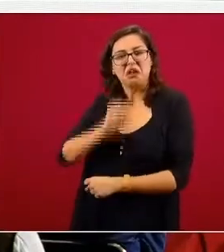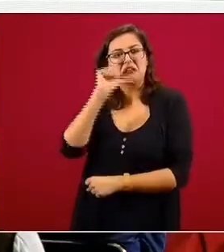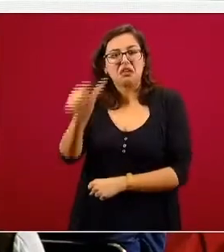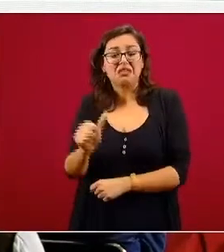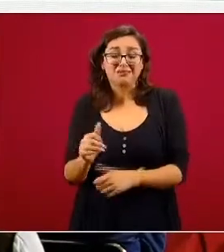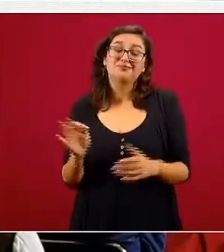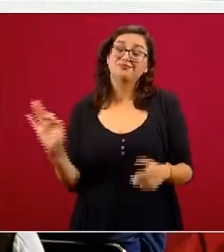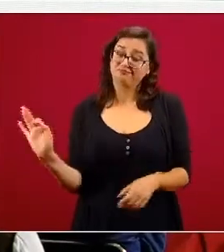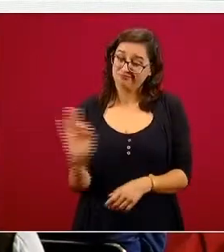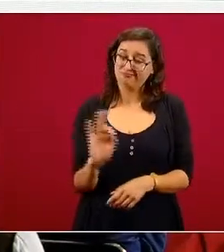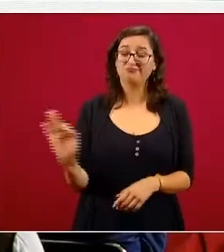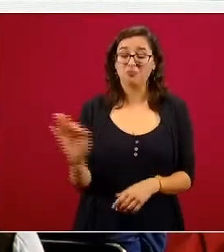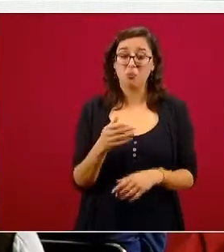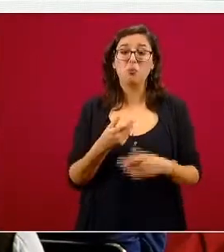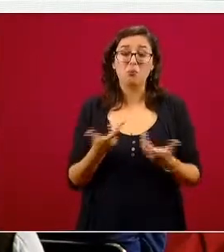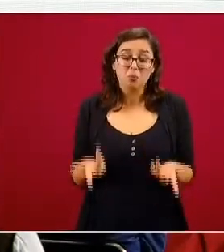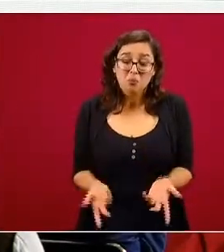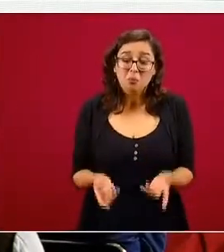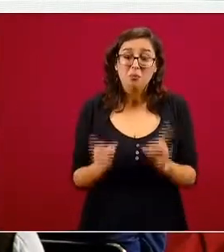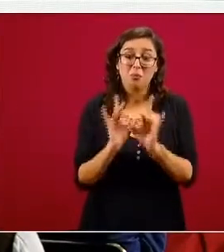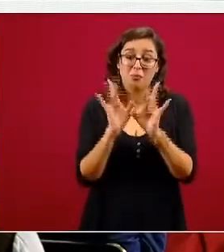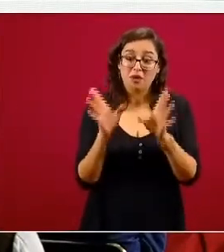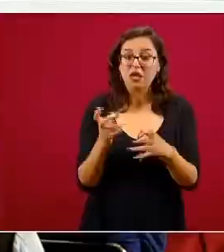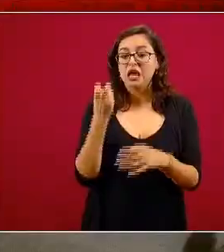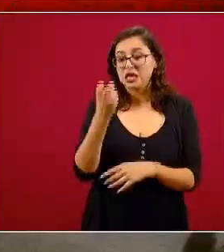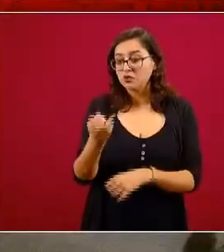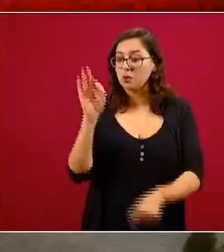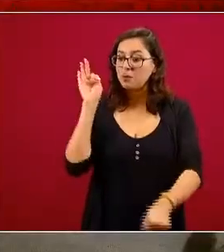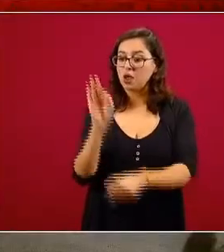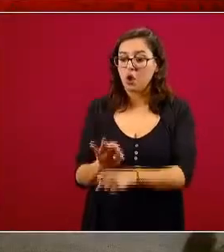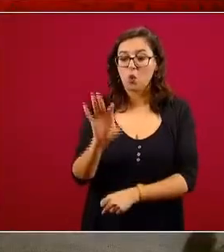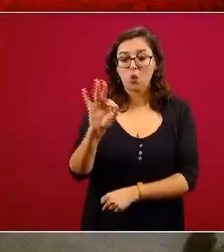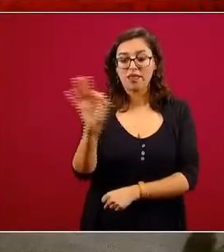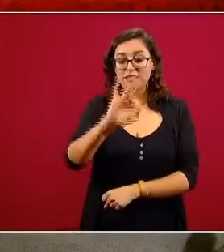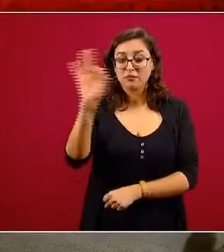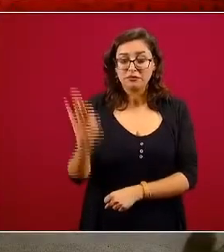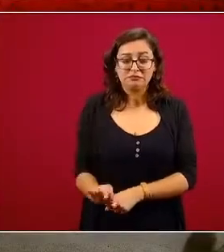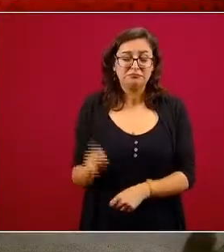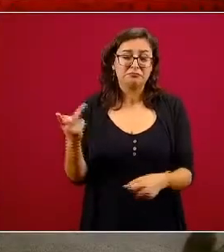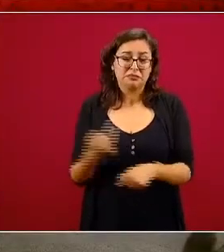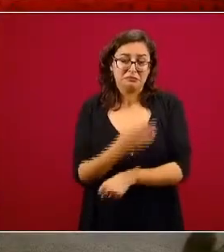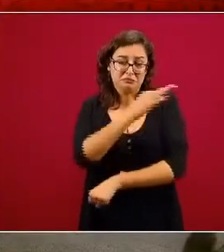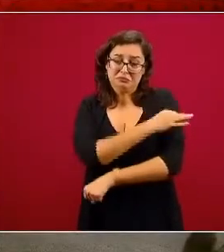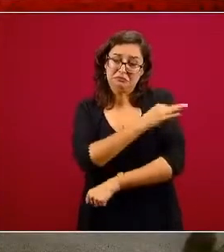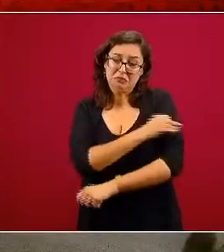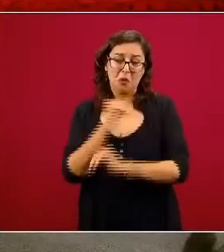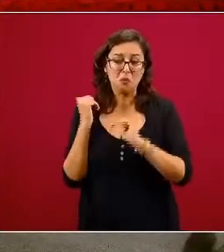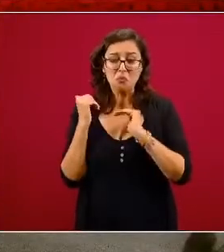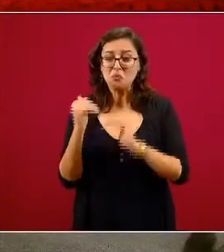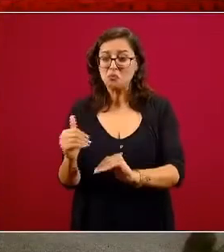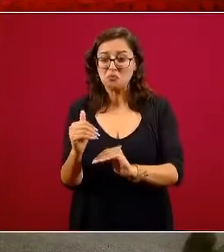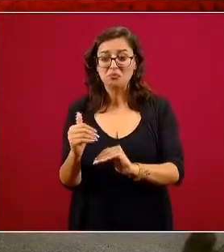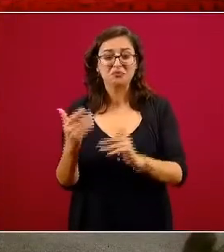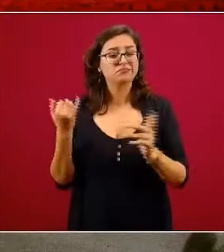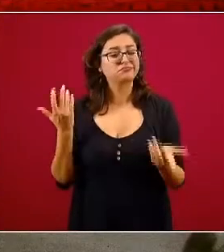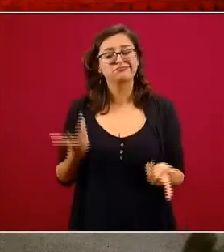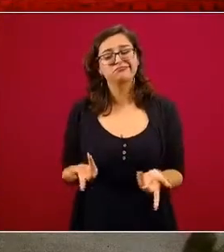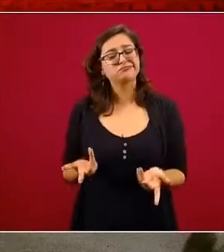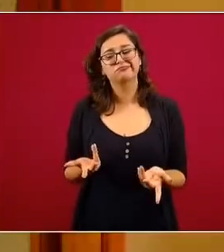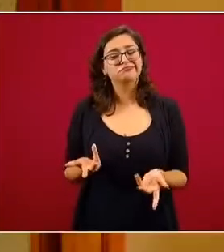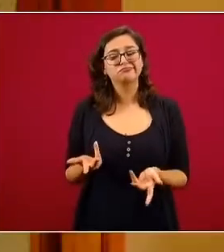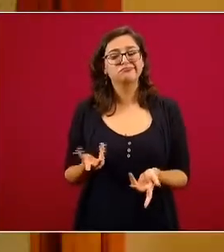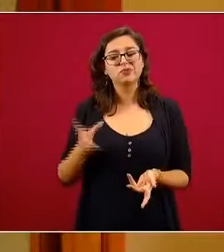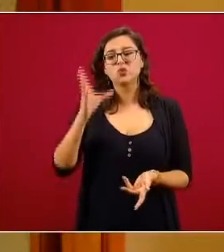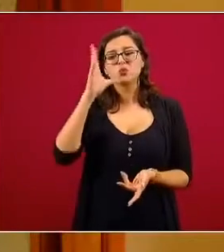aplicó, 40%. Cuando tenemos vacunas con una eficacia tan limitada, no es factible